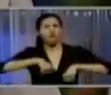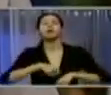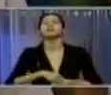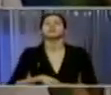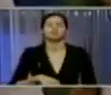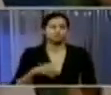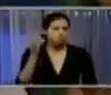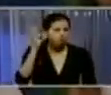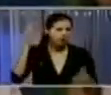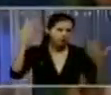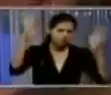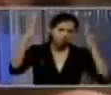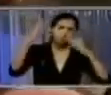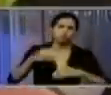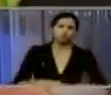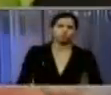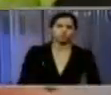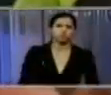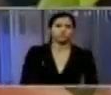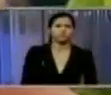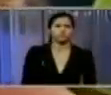mujer, güey.